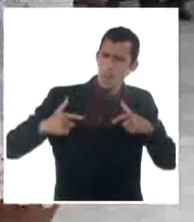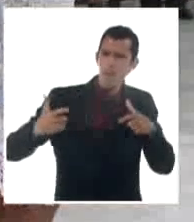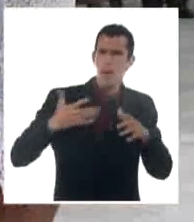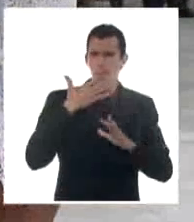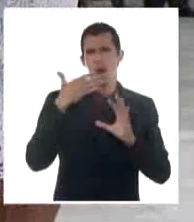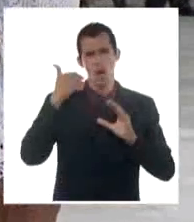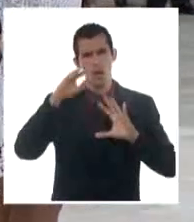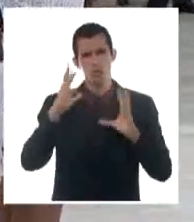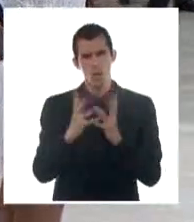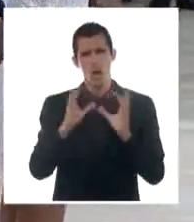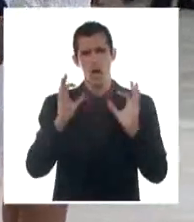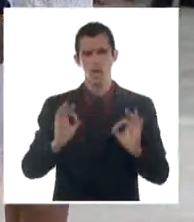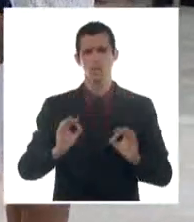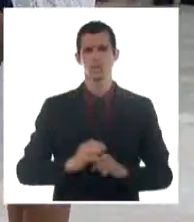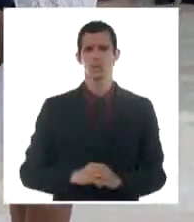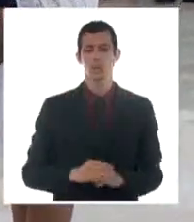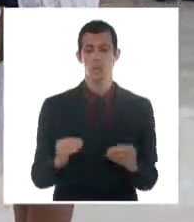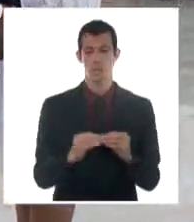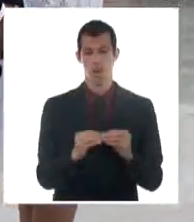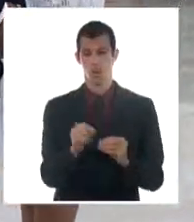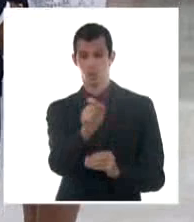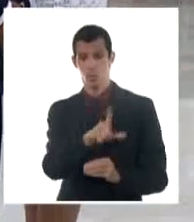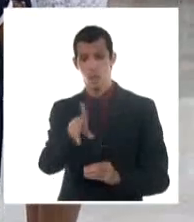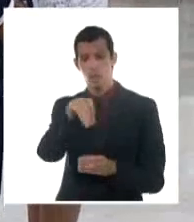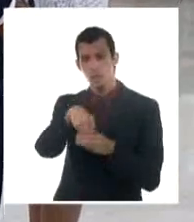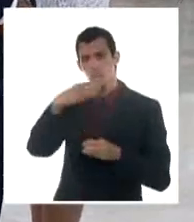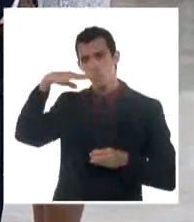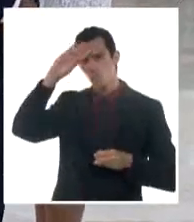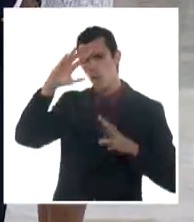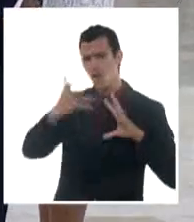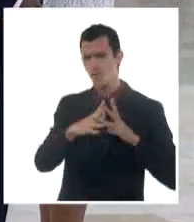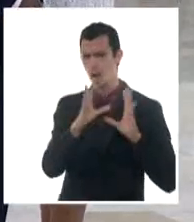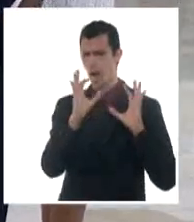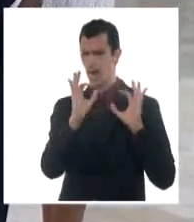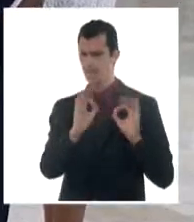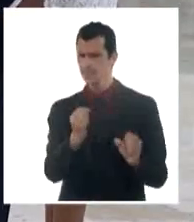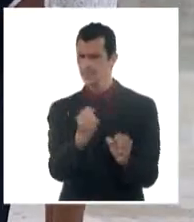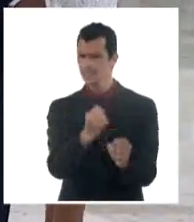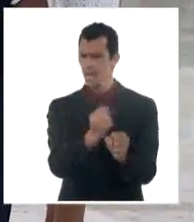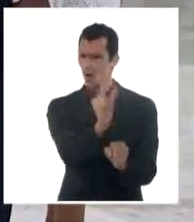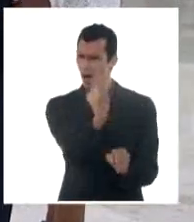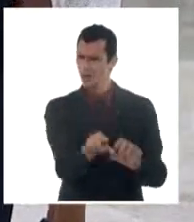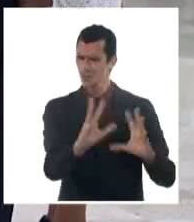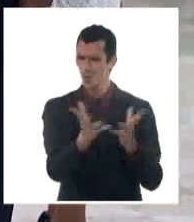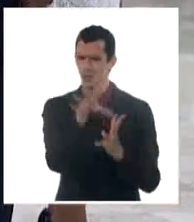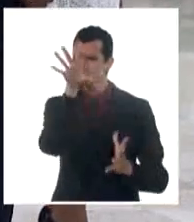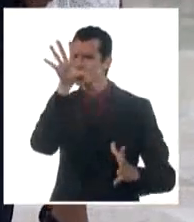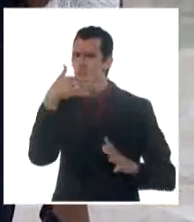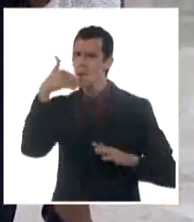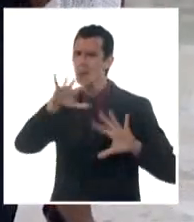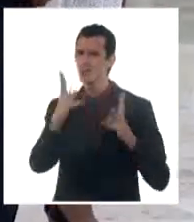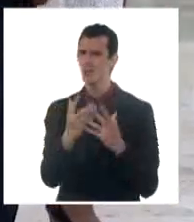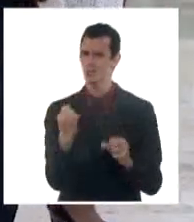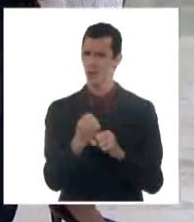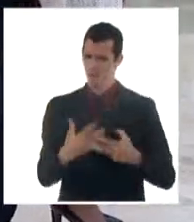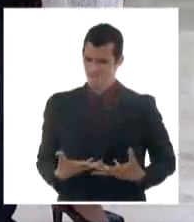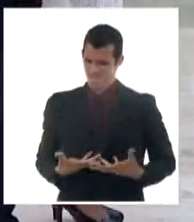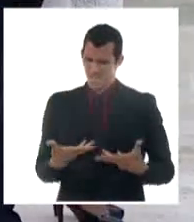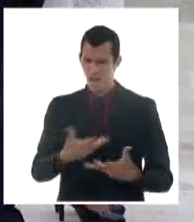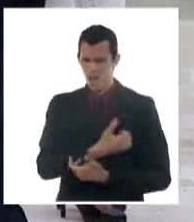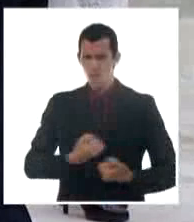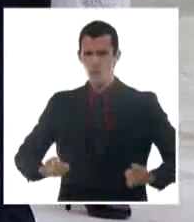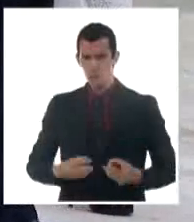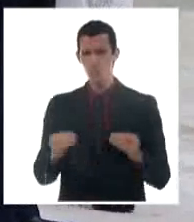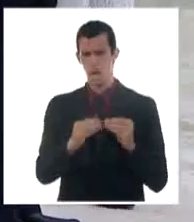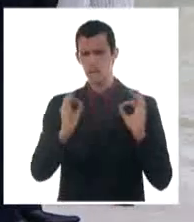sociedad, han de ir ocupando cada vez más los lugares de honor y recibir cada vez más el homenaje y el reconocimiento